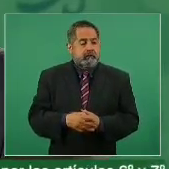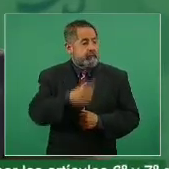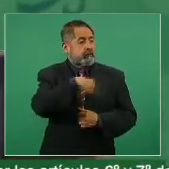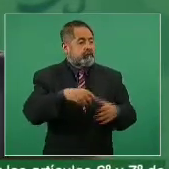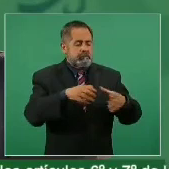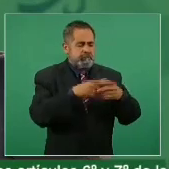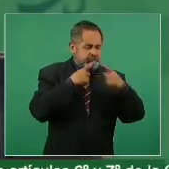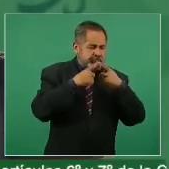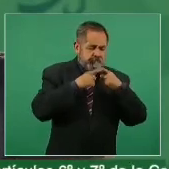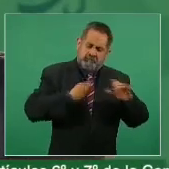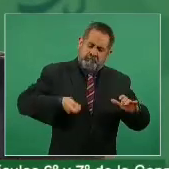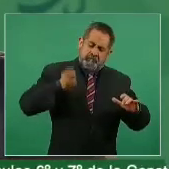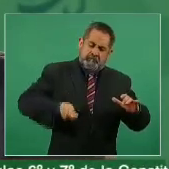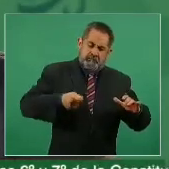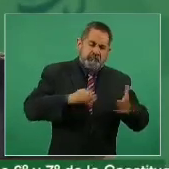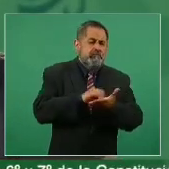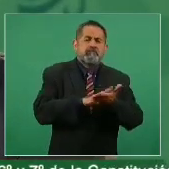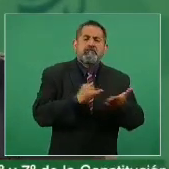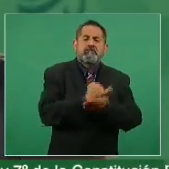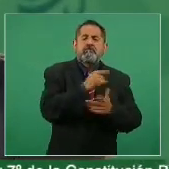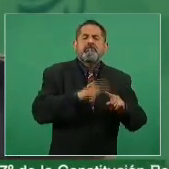¿qué resolvieron entonces?